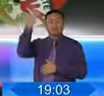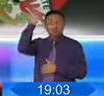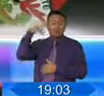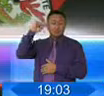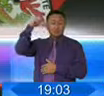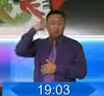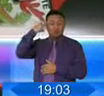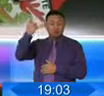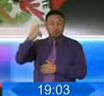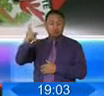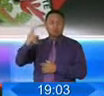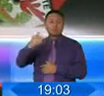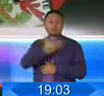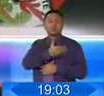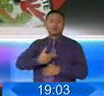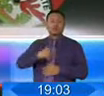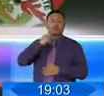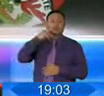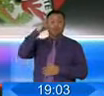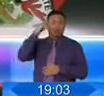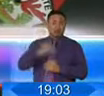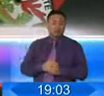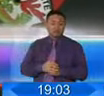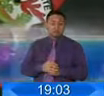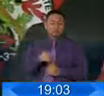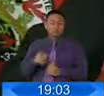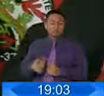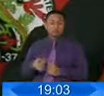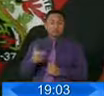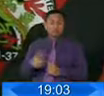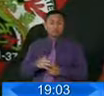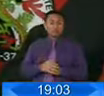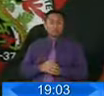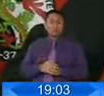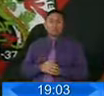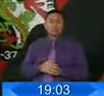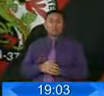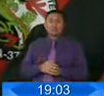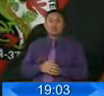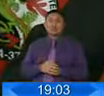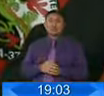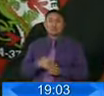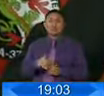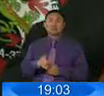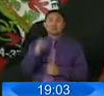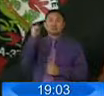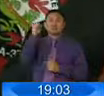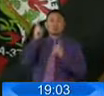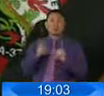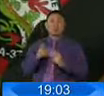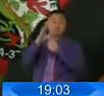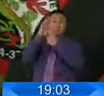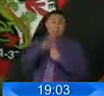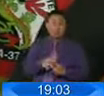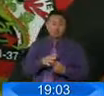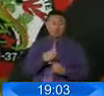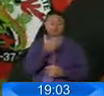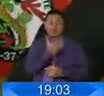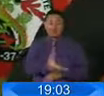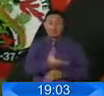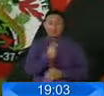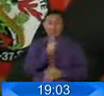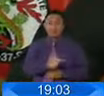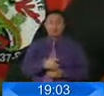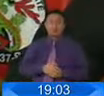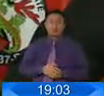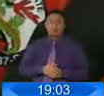régimen encabezado por el presidente Rafael Correa hubo una violación flagrante de ellos a los derechos consagrados